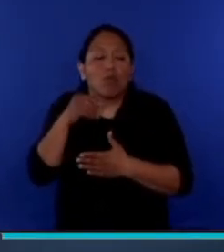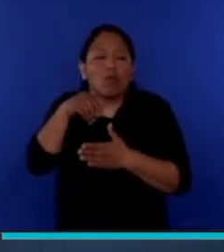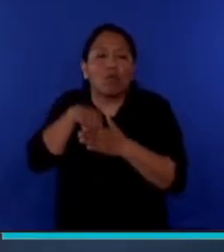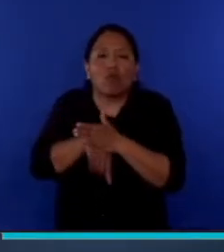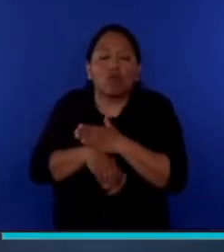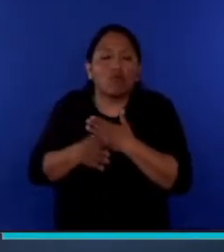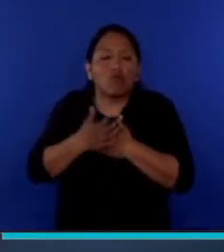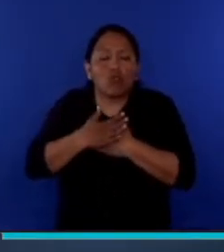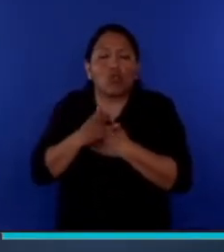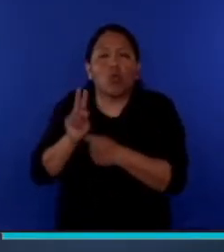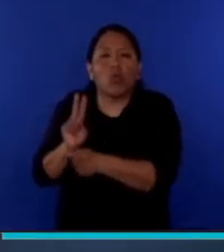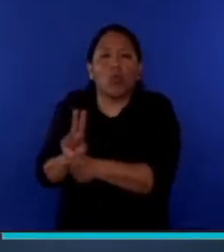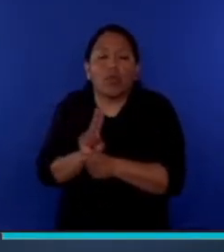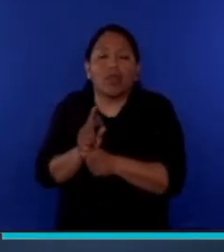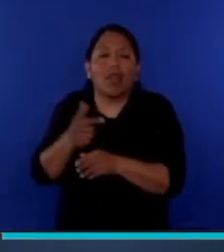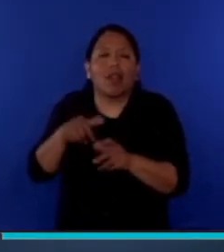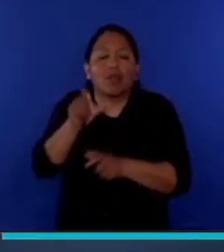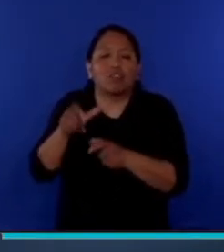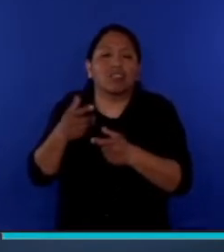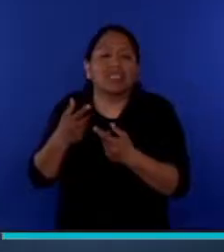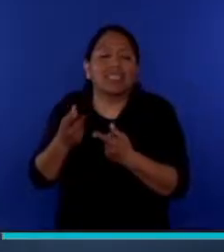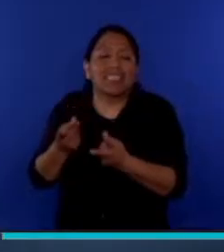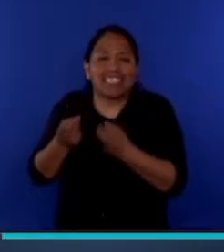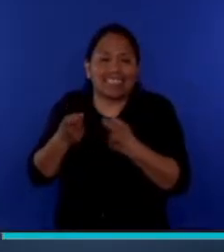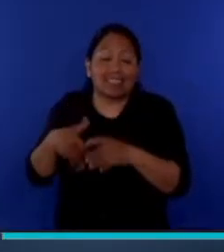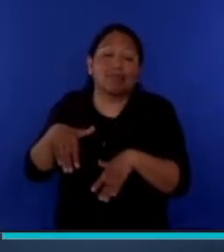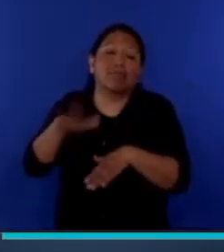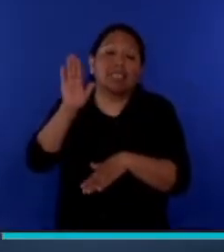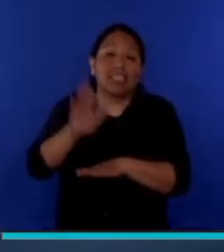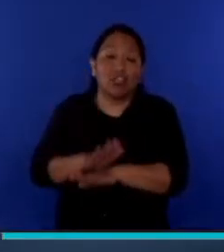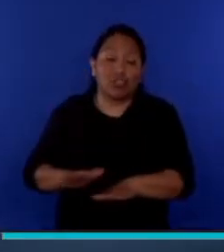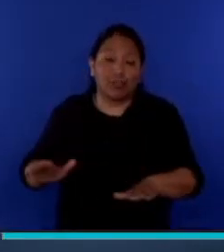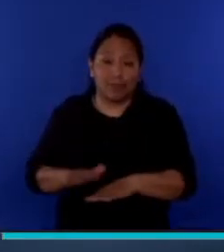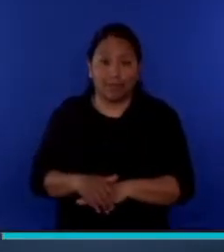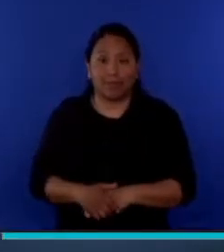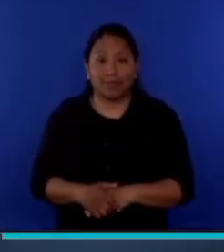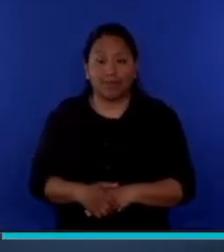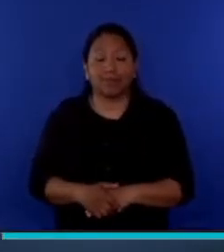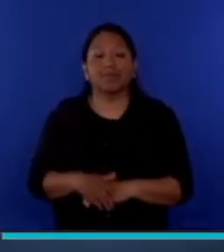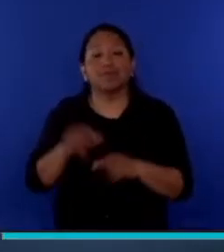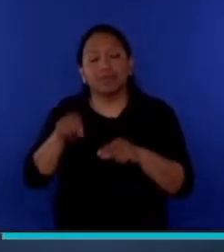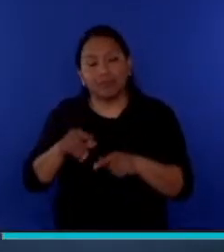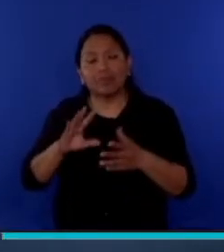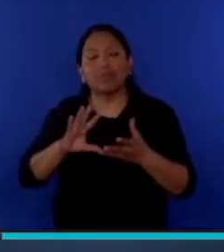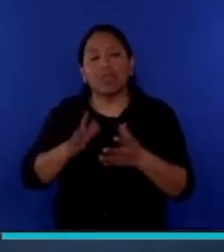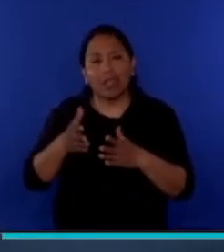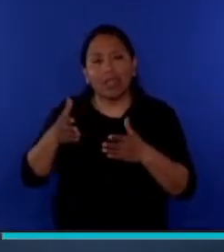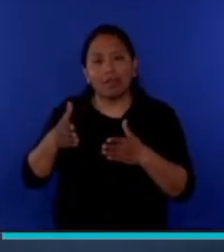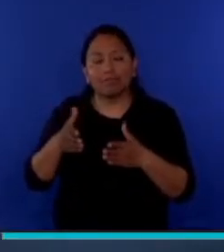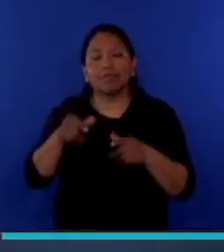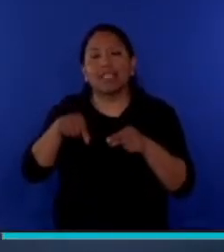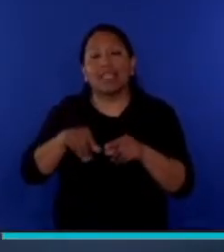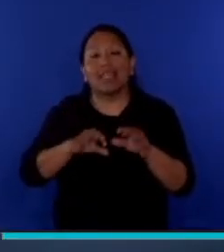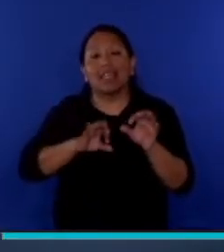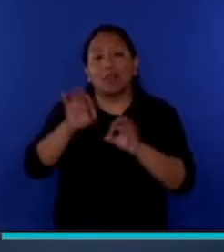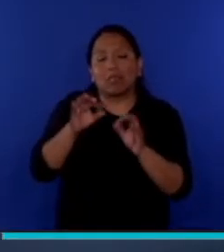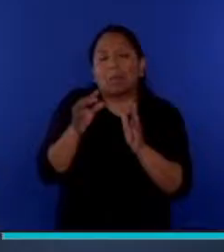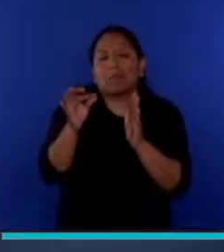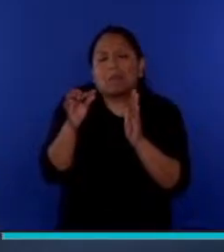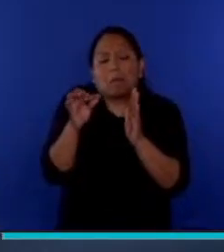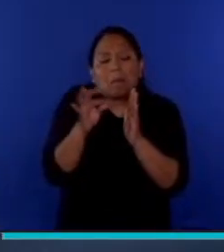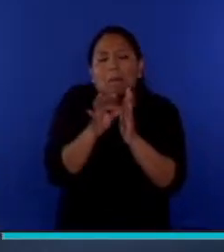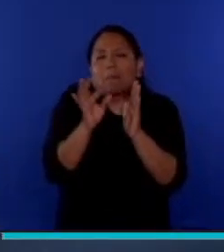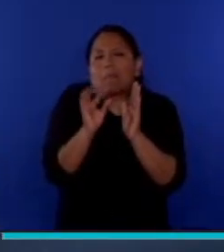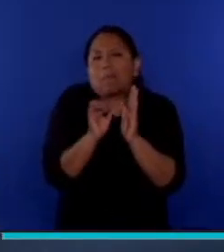cuidar a los que más lo necesitan y mucho más a los niños y a las niñas. Entonces, este camino que iniciamos, que parece un articulito,